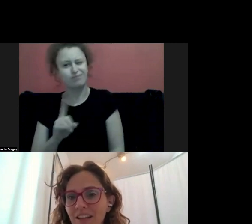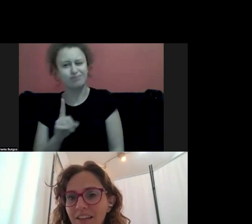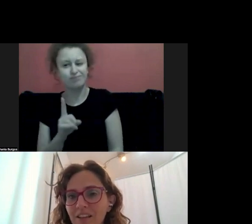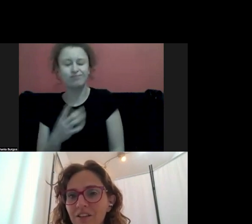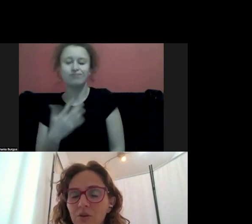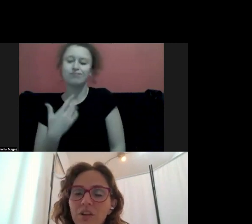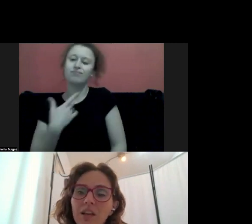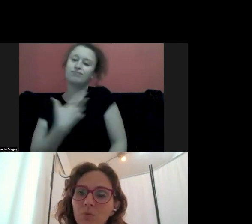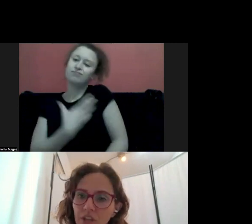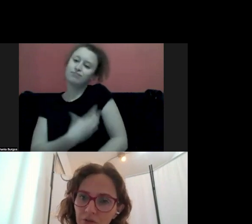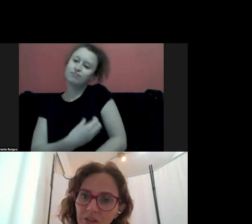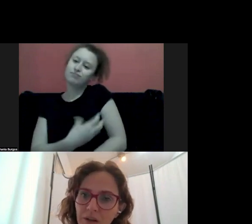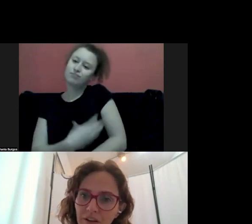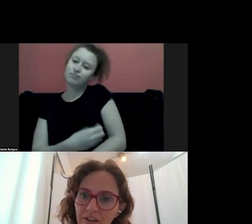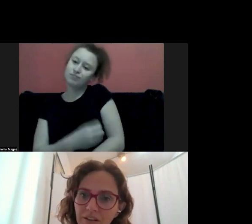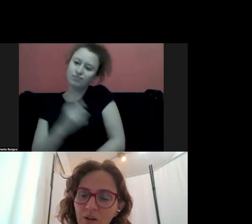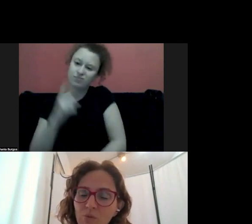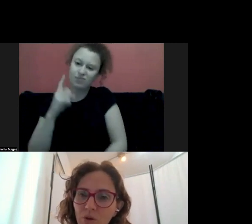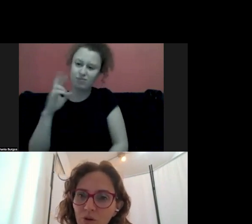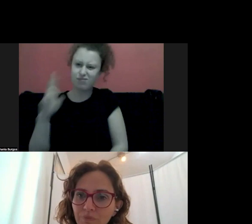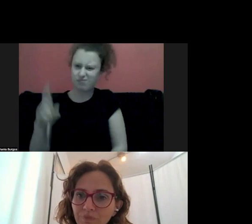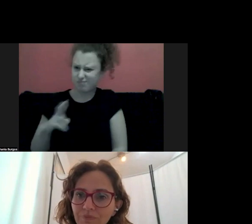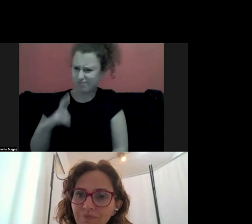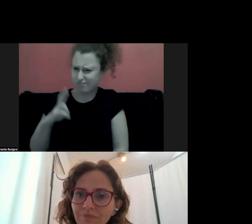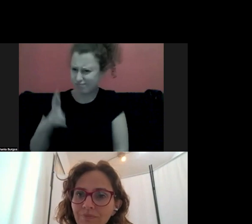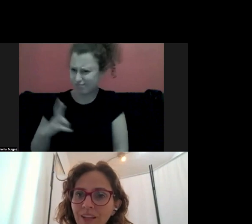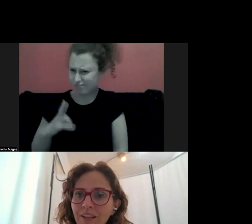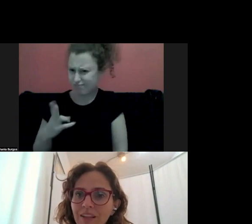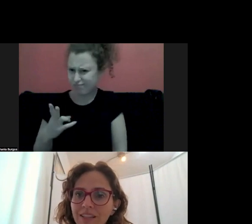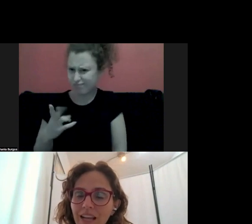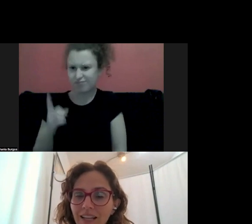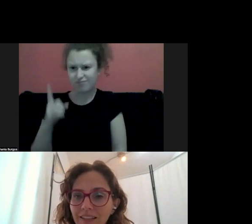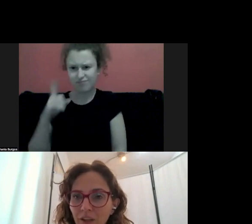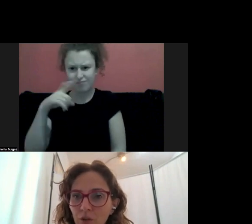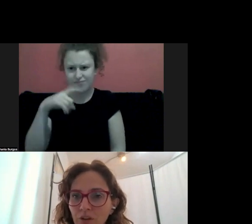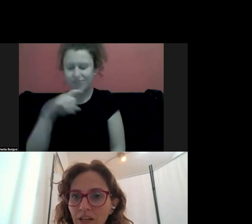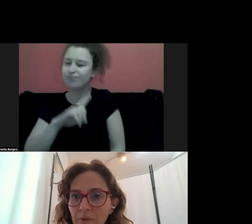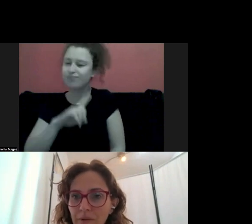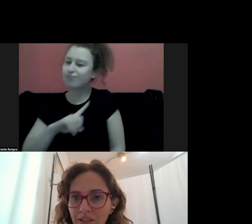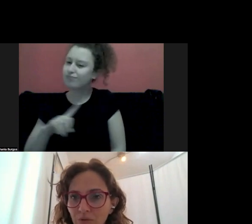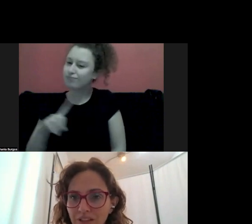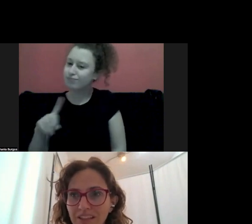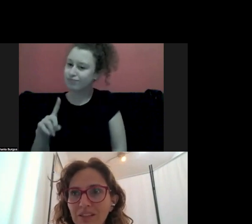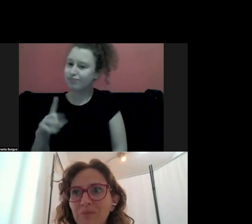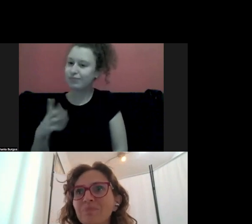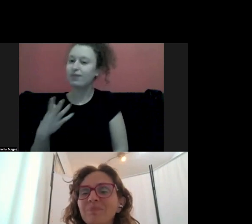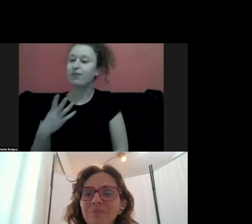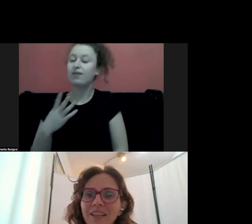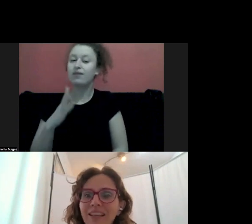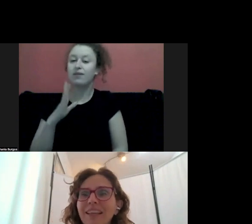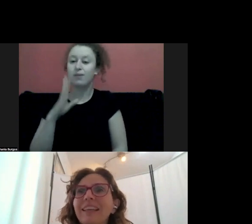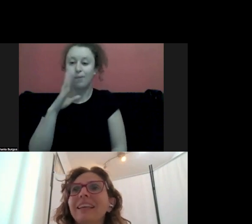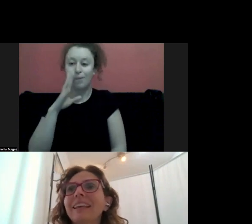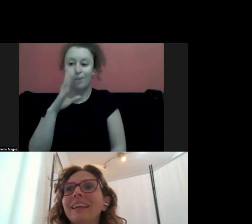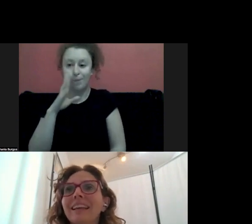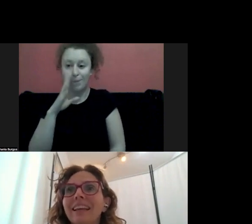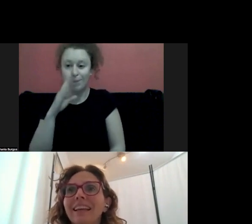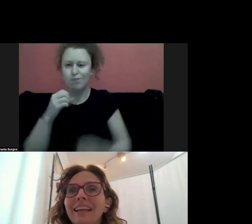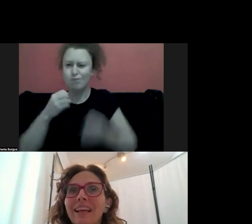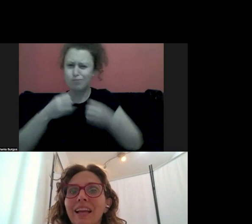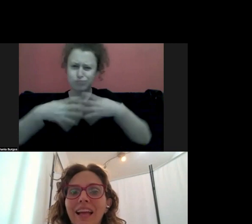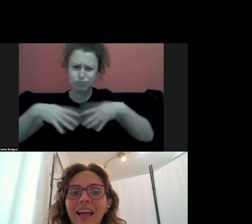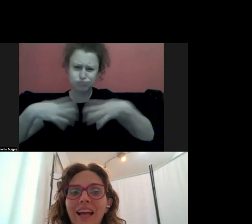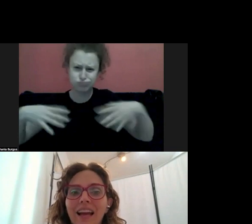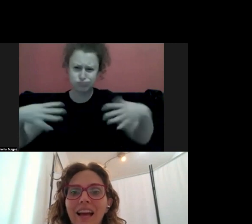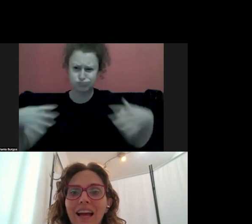era extraña, sino que hay muchas otras madres que, como yo, están lactando a bebés autistas.